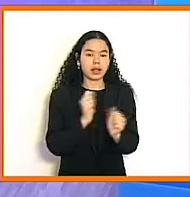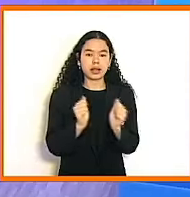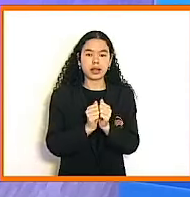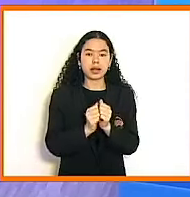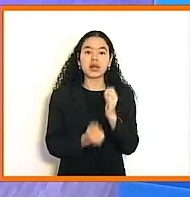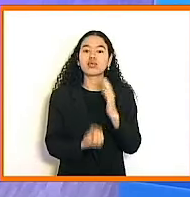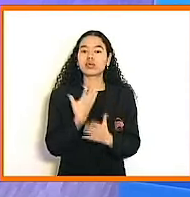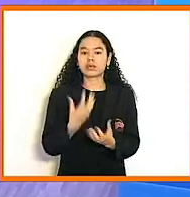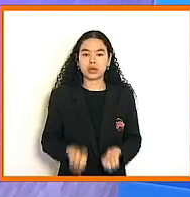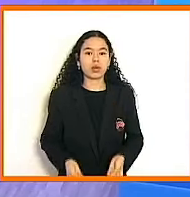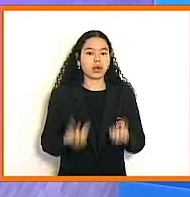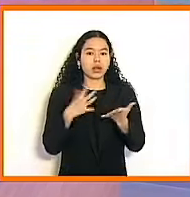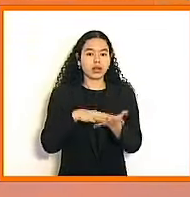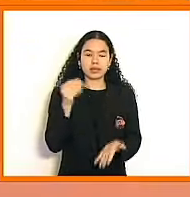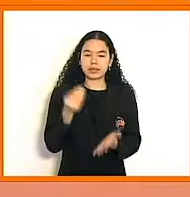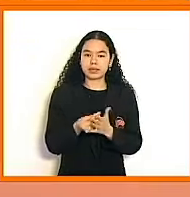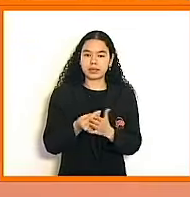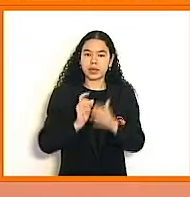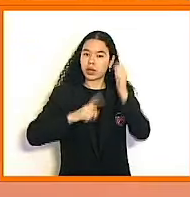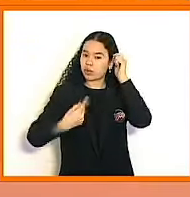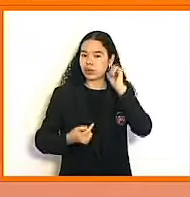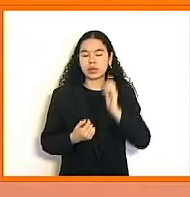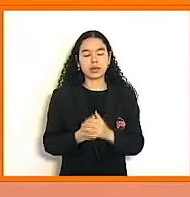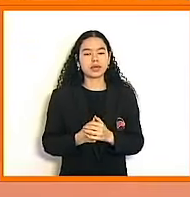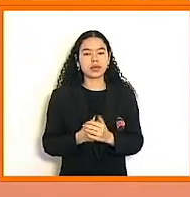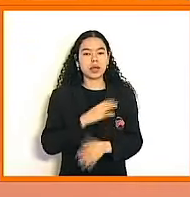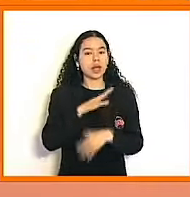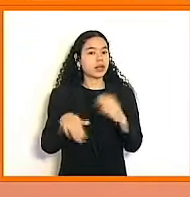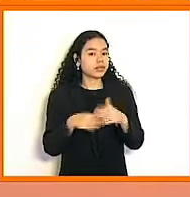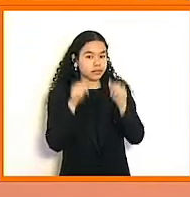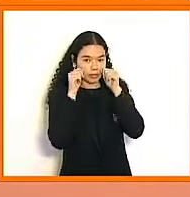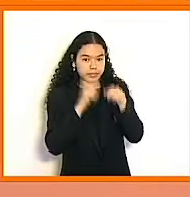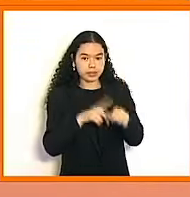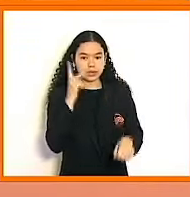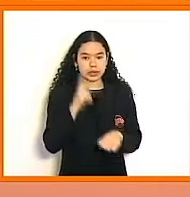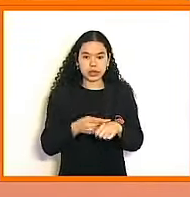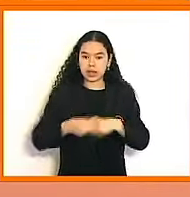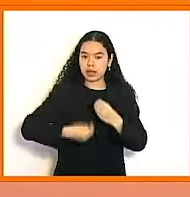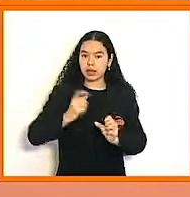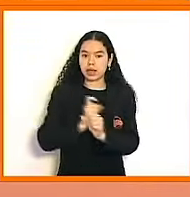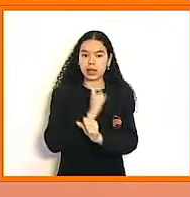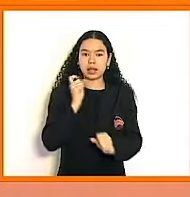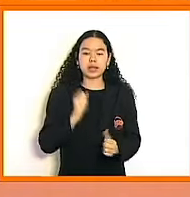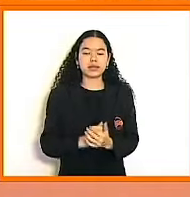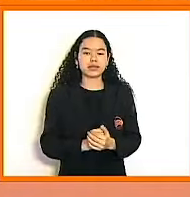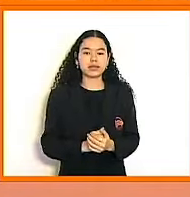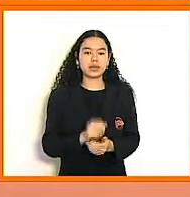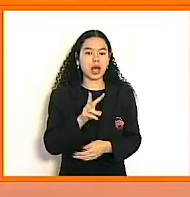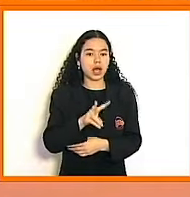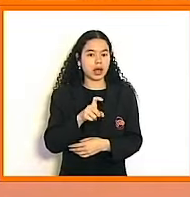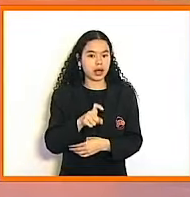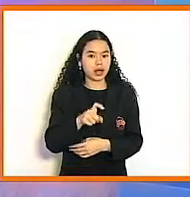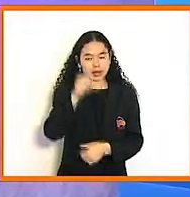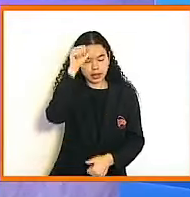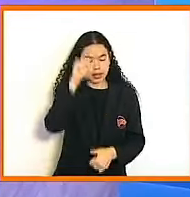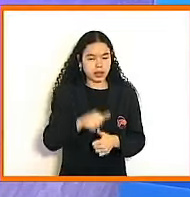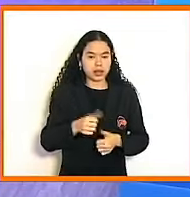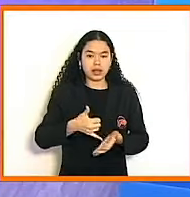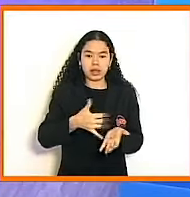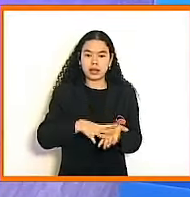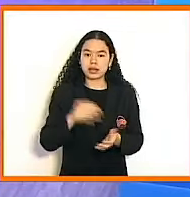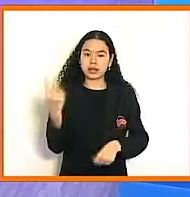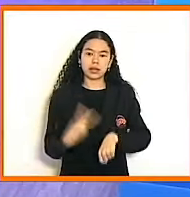cuánto se multiplicará tu premio de diaria. Atento, si tu esfera seleccionada es 2X. Te recuerdo que tu premio